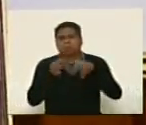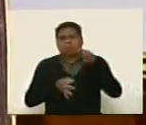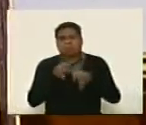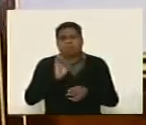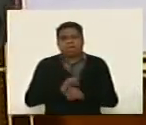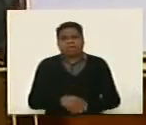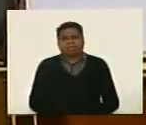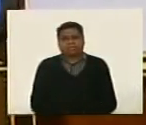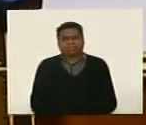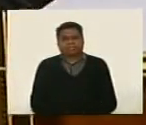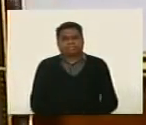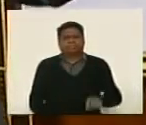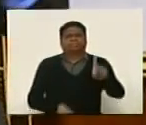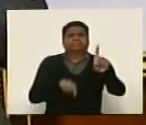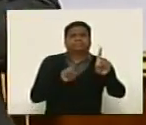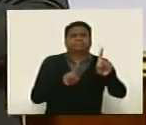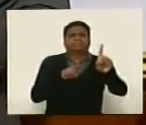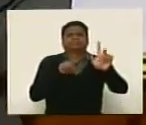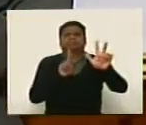Marelis Pérez Marcano,